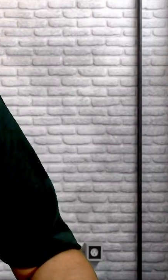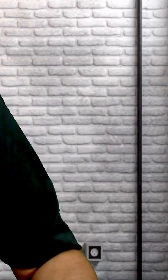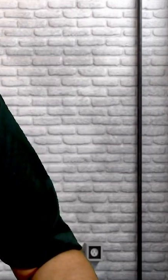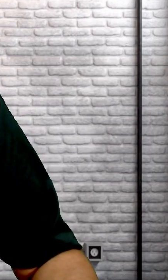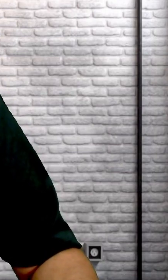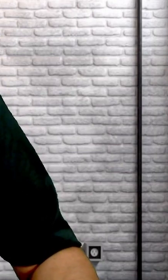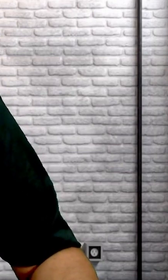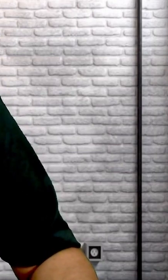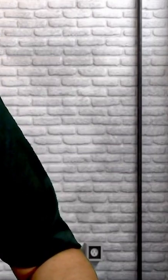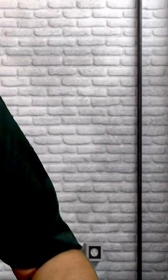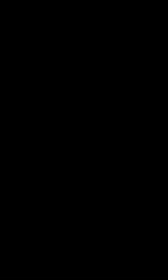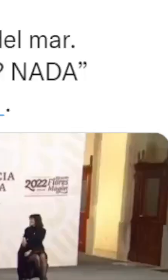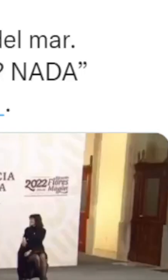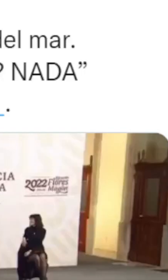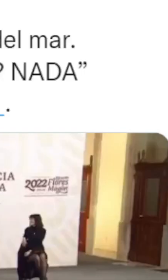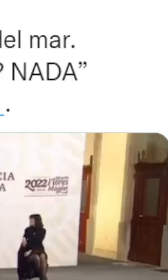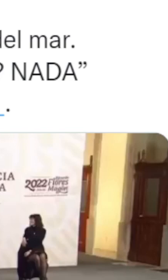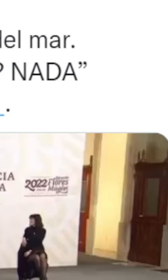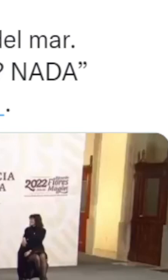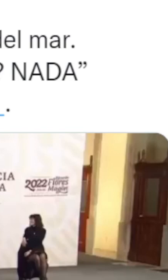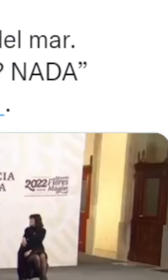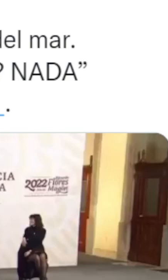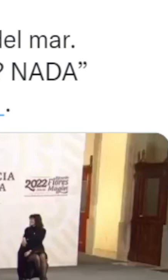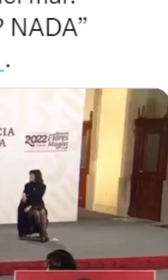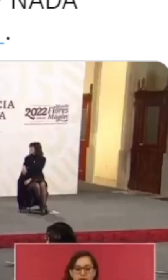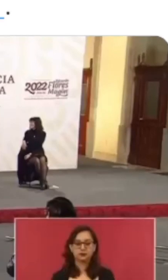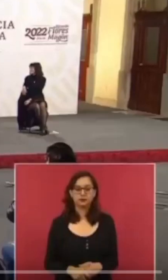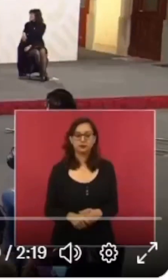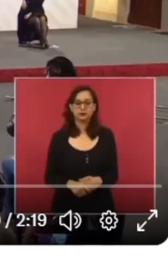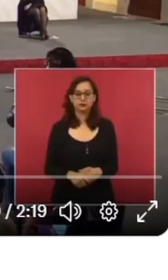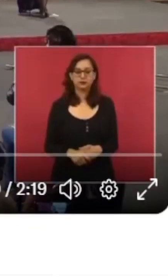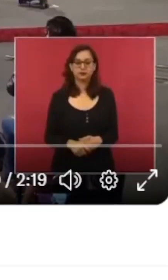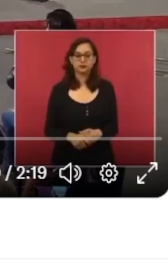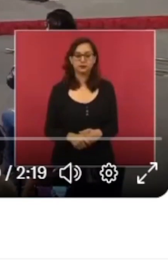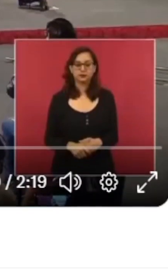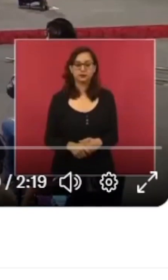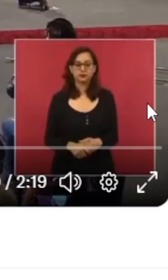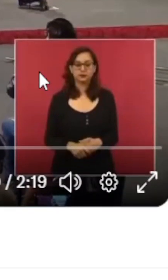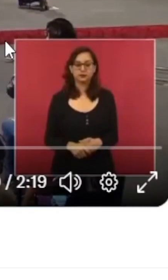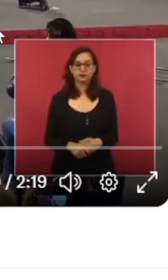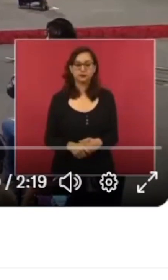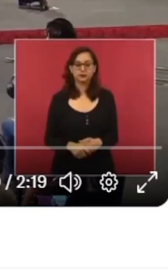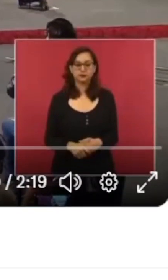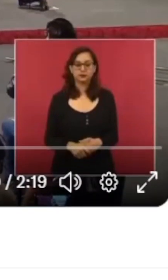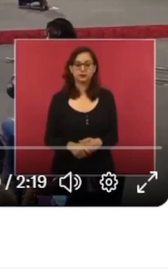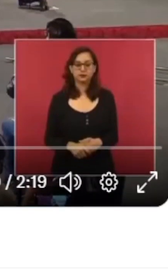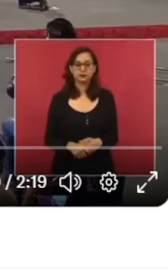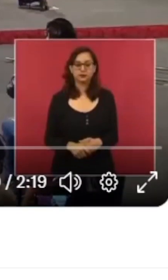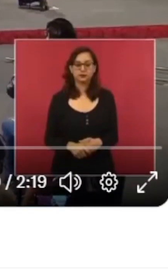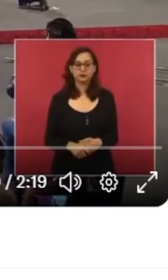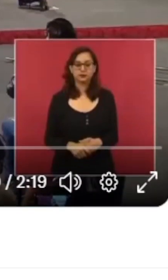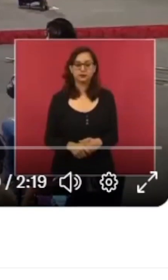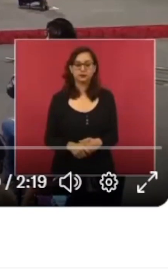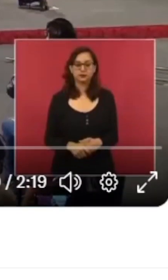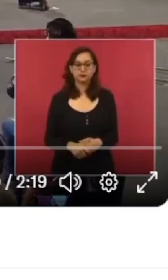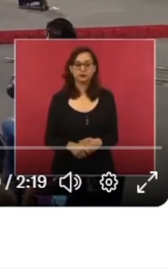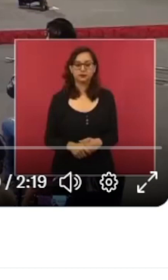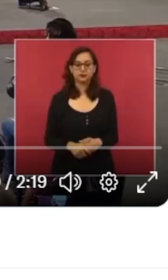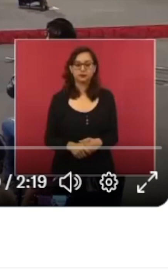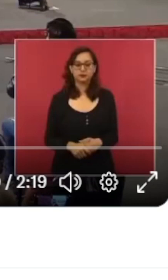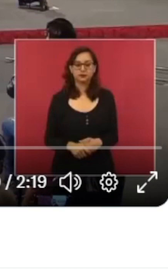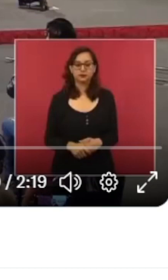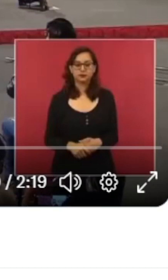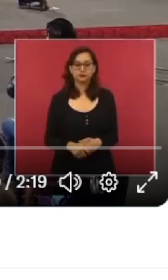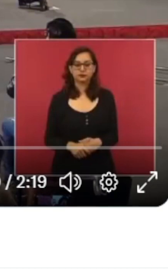esta mujer que definitivamente da mucho de qué hablar y que le encantan los reflectores. Aquí está ese video en donde